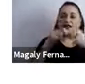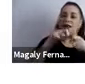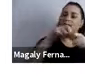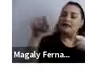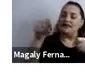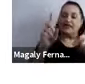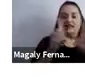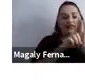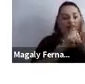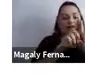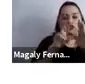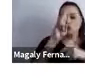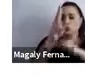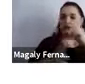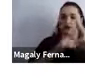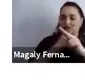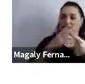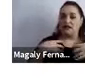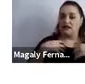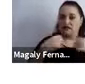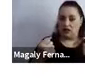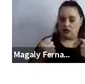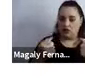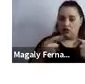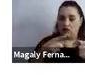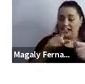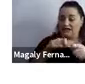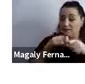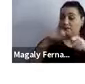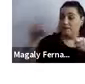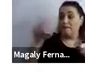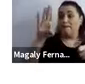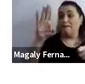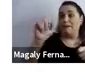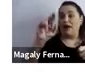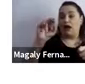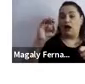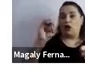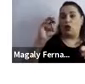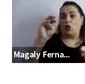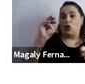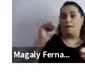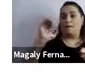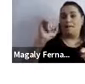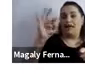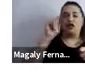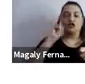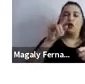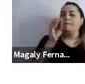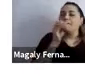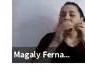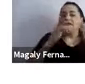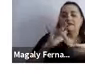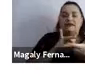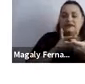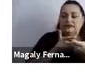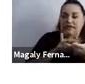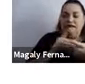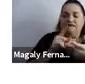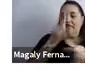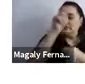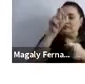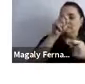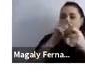universal a la salud. Es posiblemente el barómetro más sensible y más específico de justicia